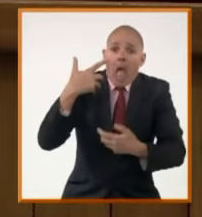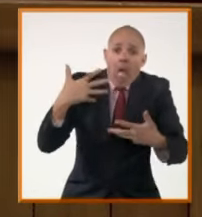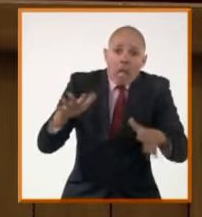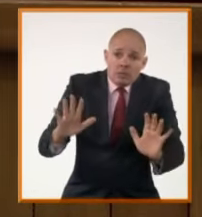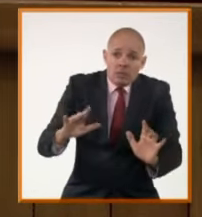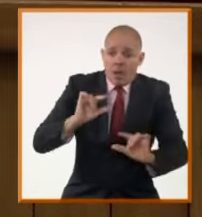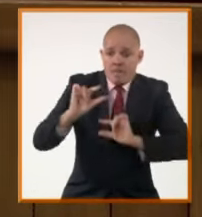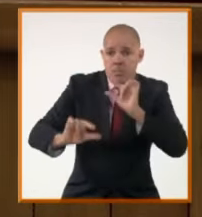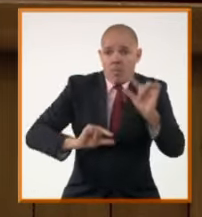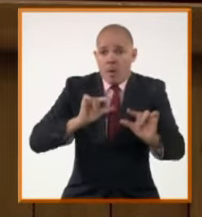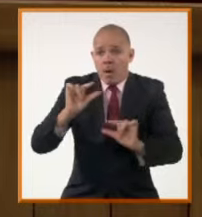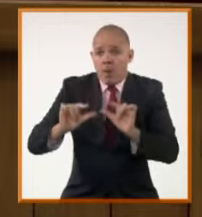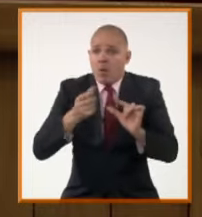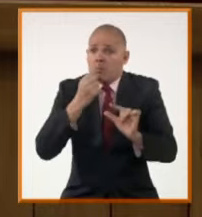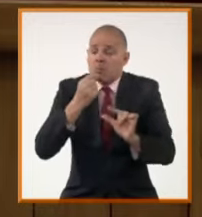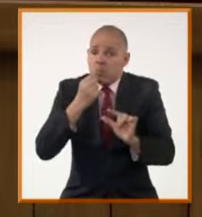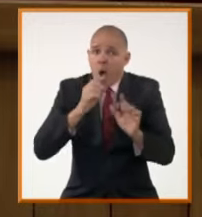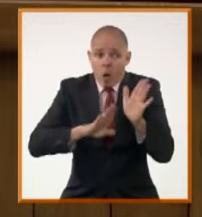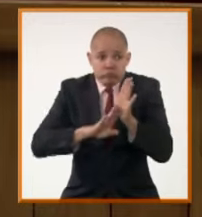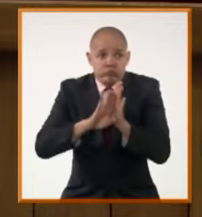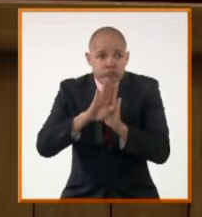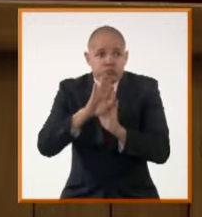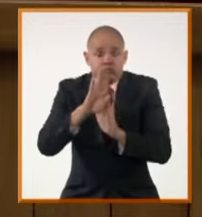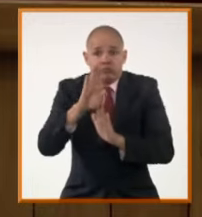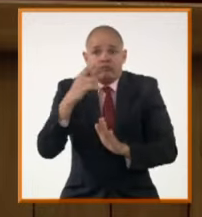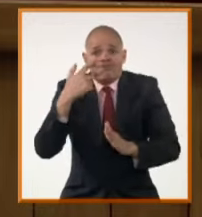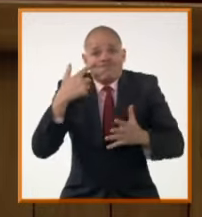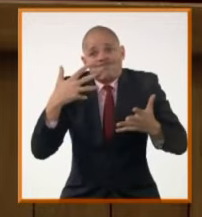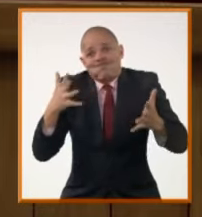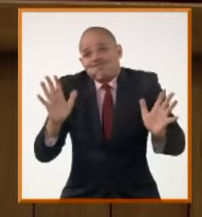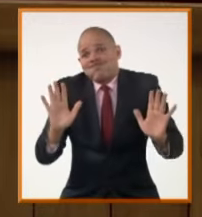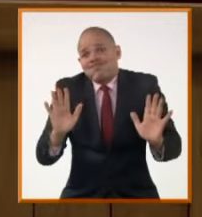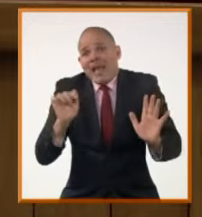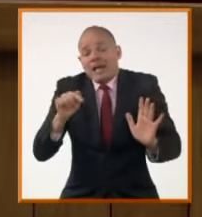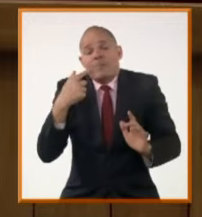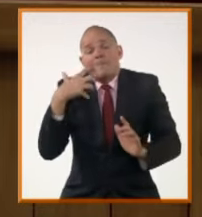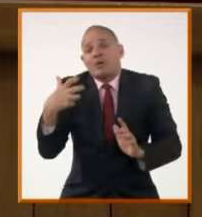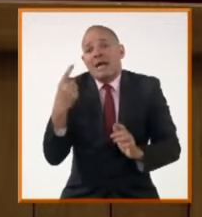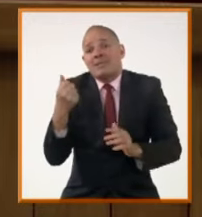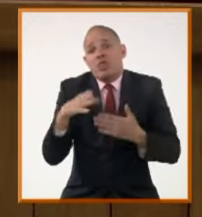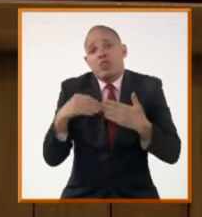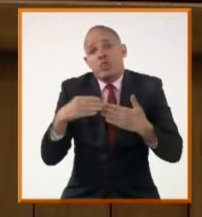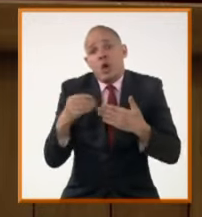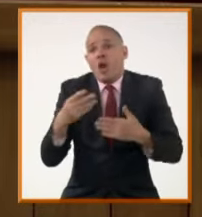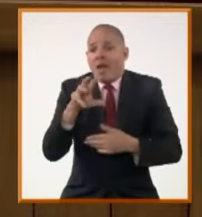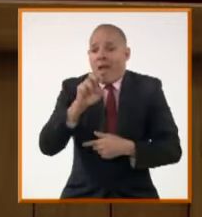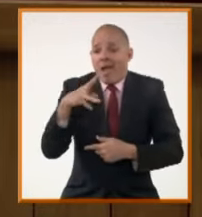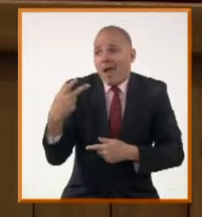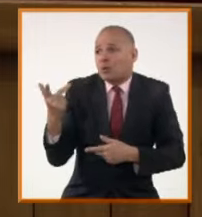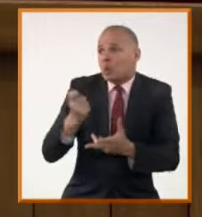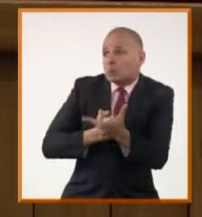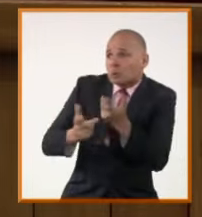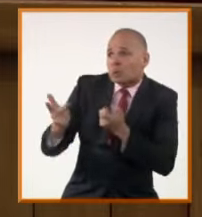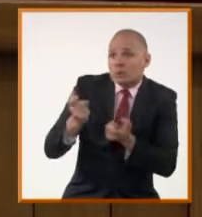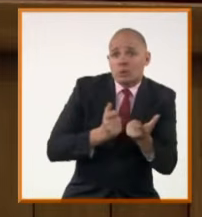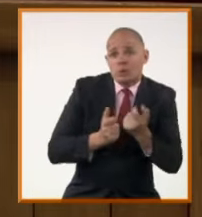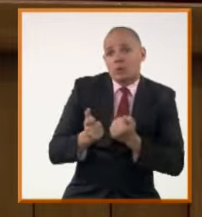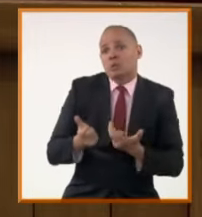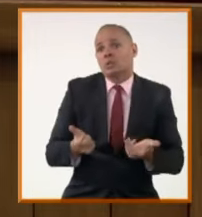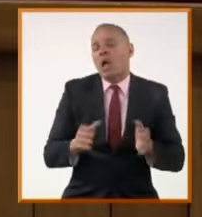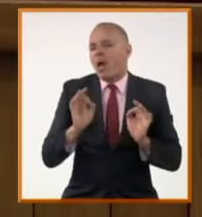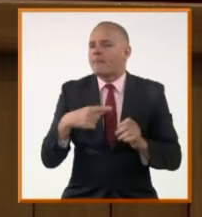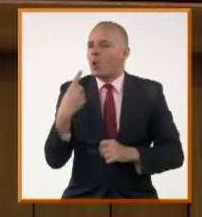ir avanzando a esa necesaria recuperación para incrementar los ingresos en divisas del país. Y este es un sector que también hemos estado